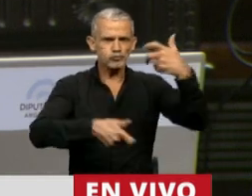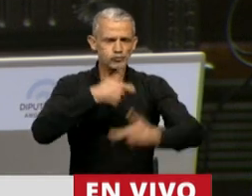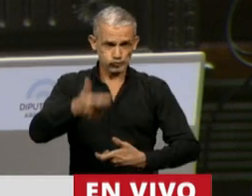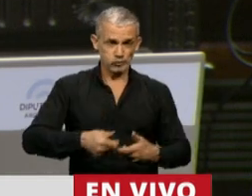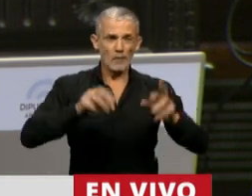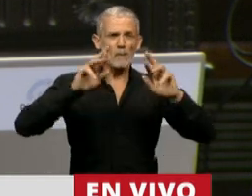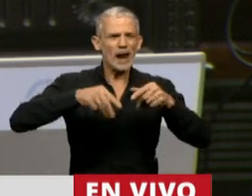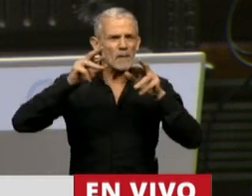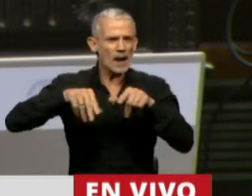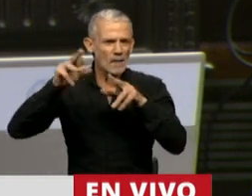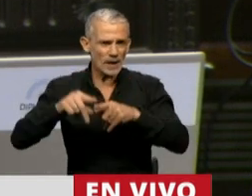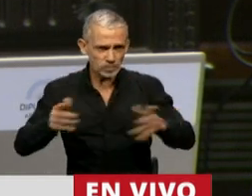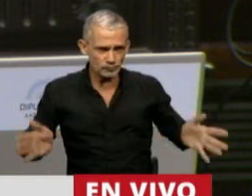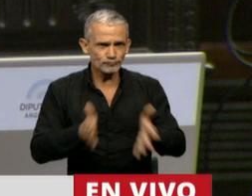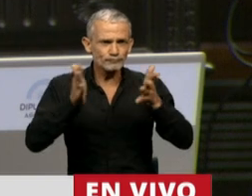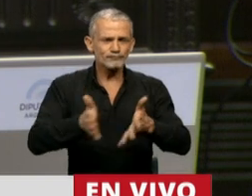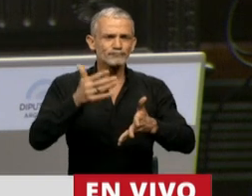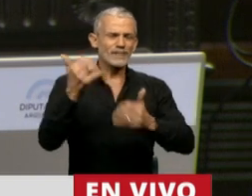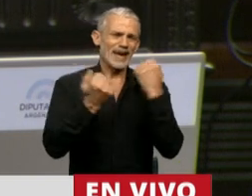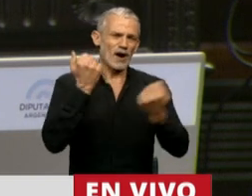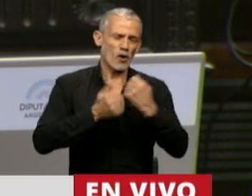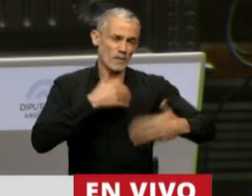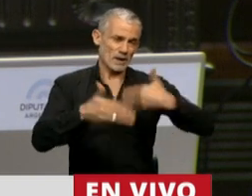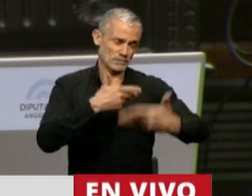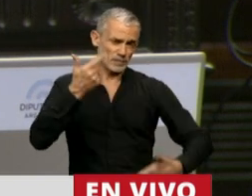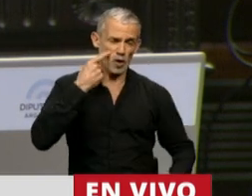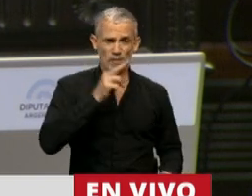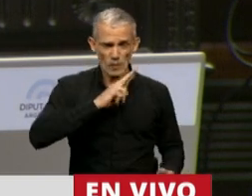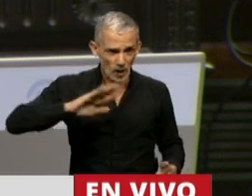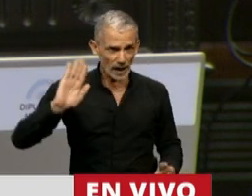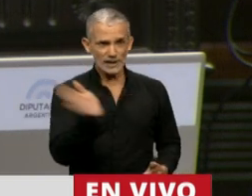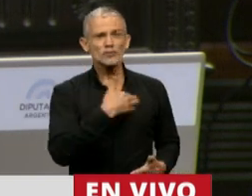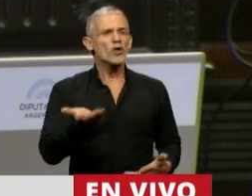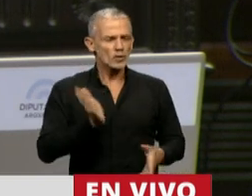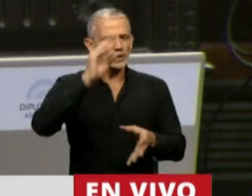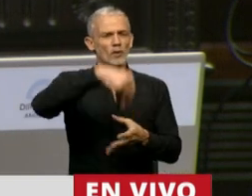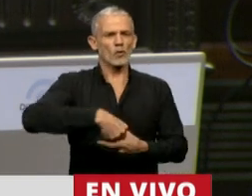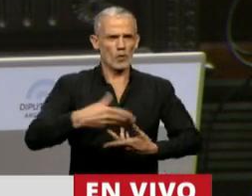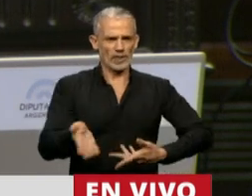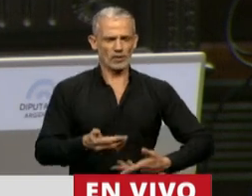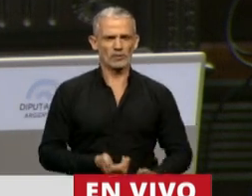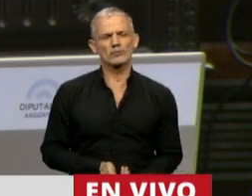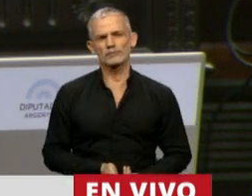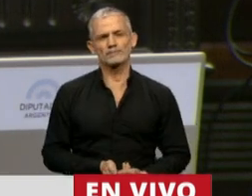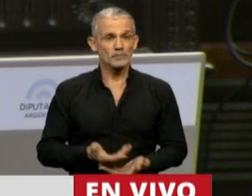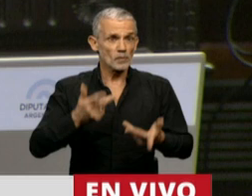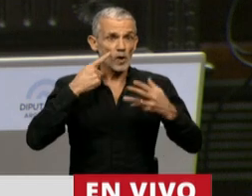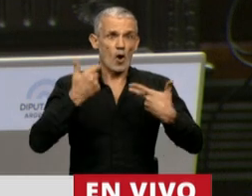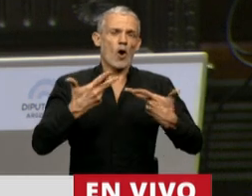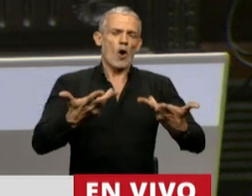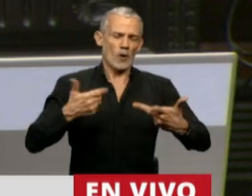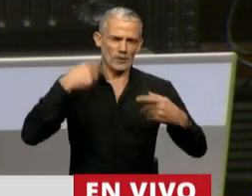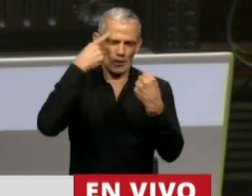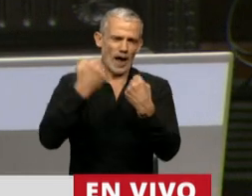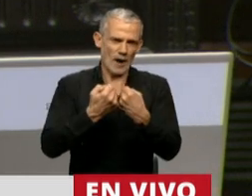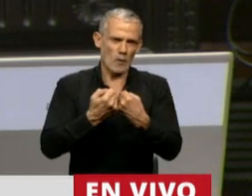políticas que genera una Argentina en donde todas y todas estemos incluidos por supuesto que estoy de